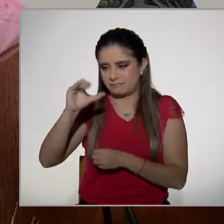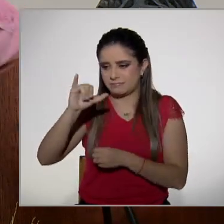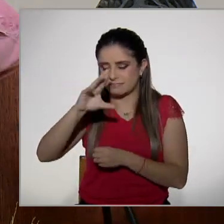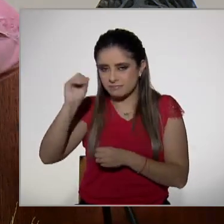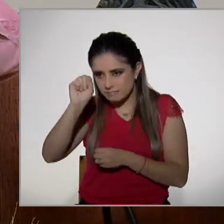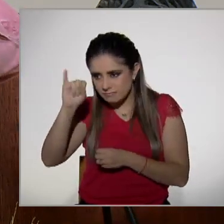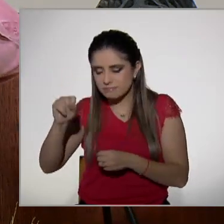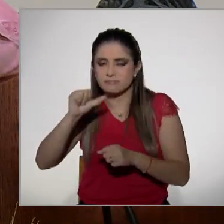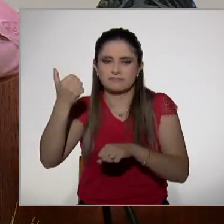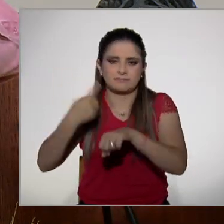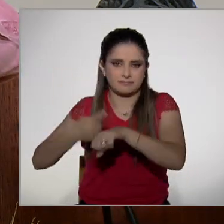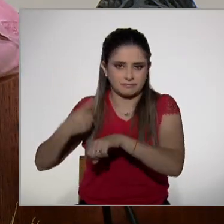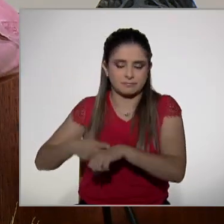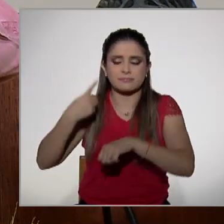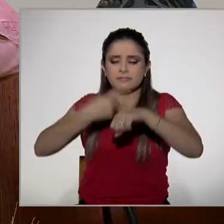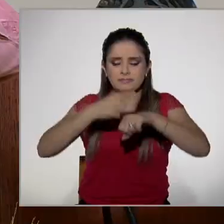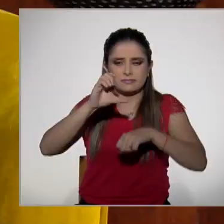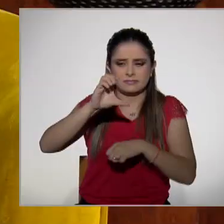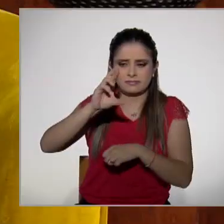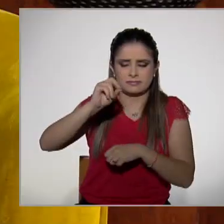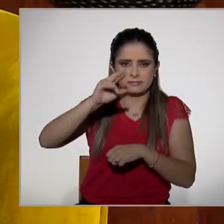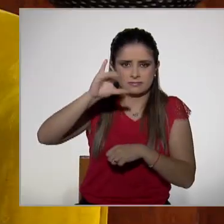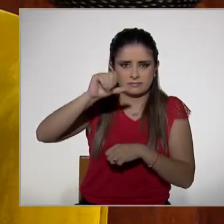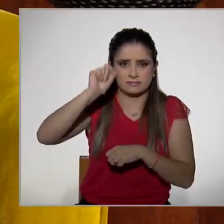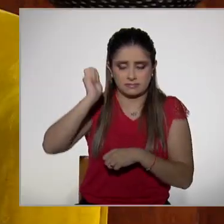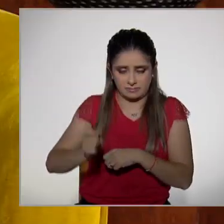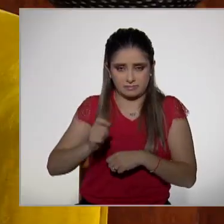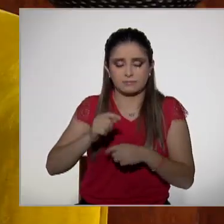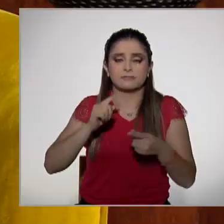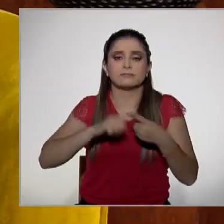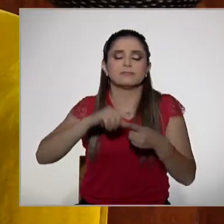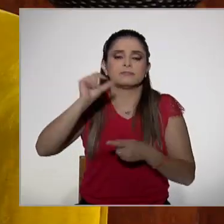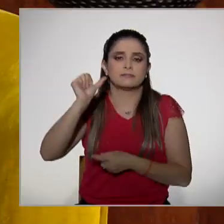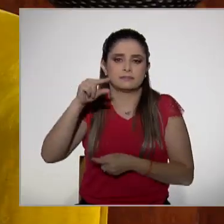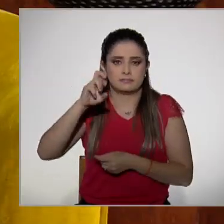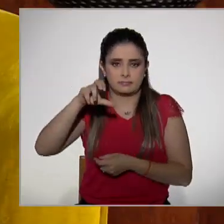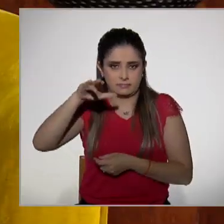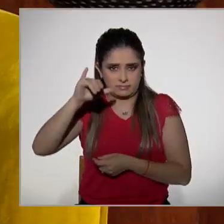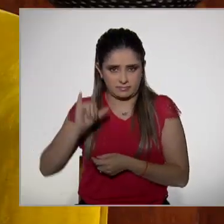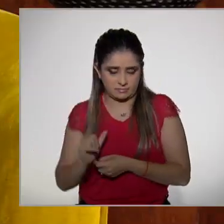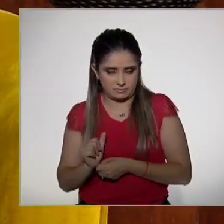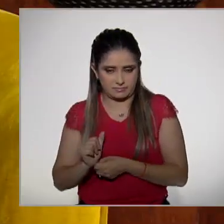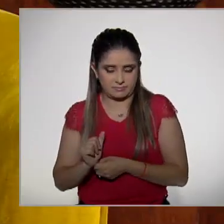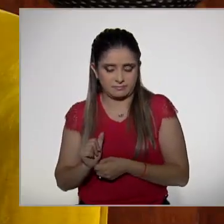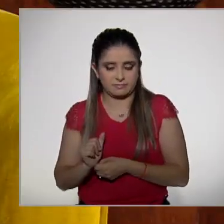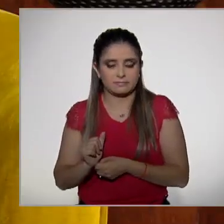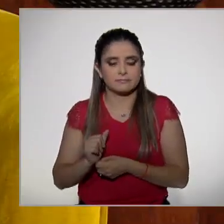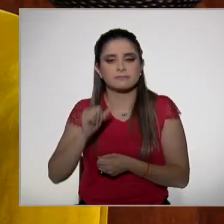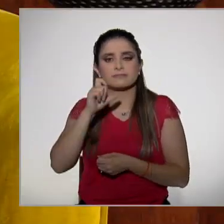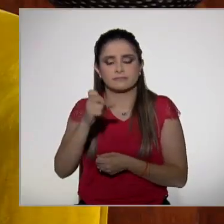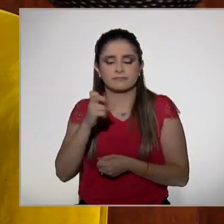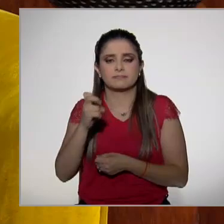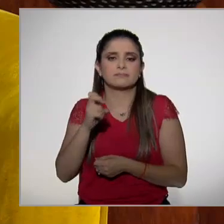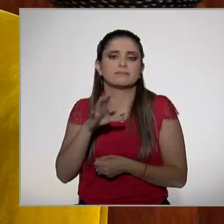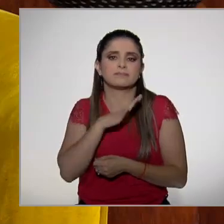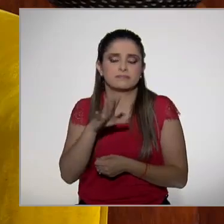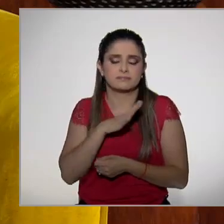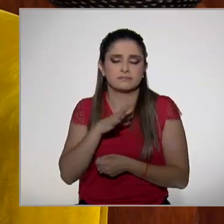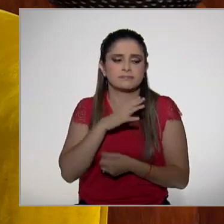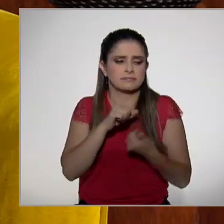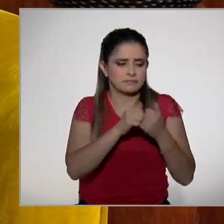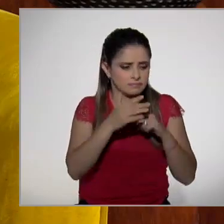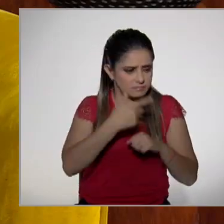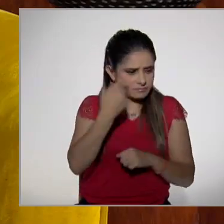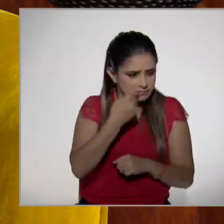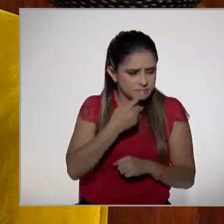tipo de enfermedad enfermedades crónicas quiere decir cuando no es la anemia también el defecto o la causa principal por la cual se está produciendo pero